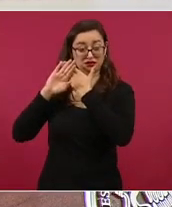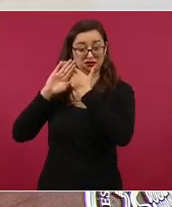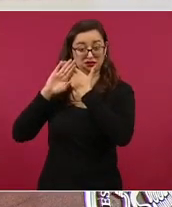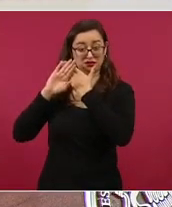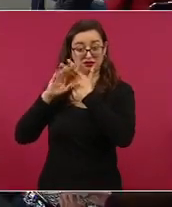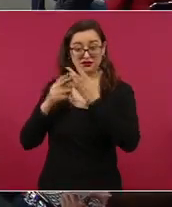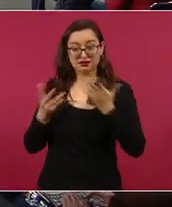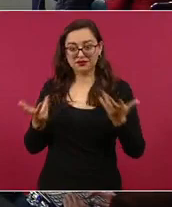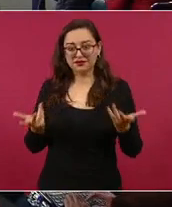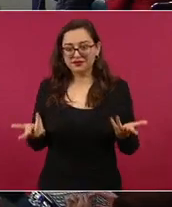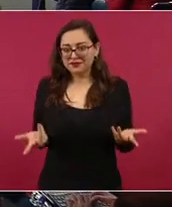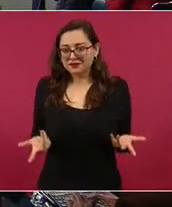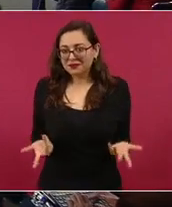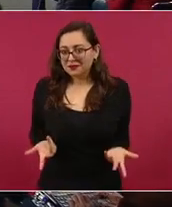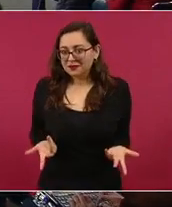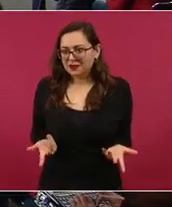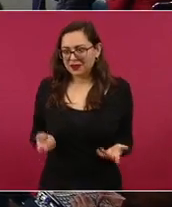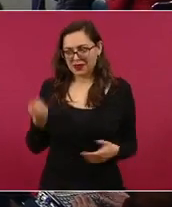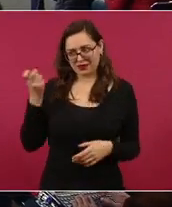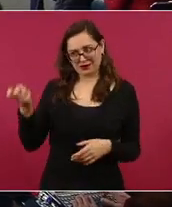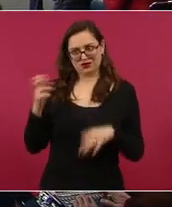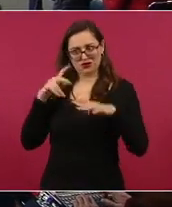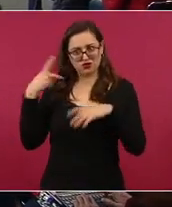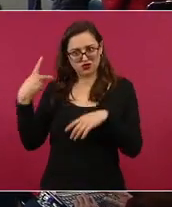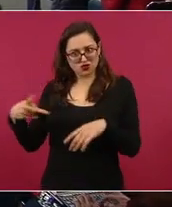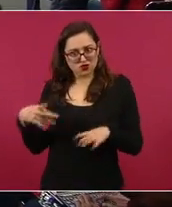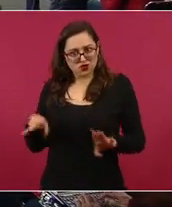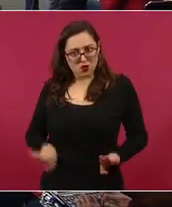O sea, sin cuidar las formas.